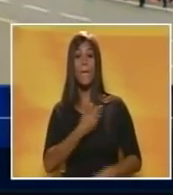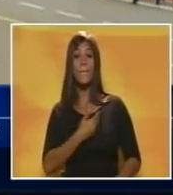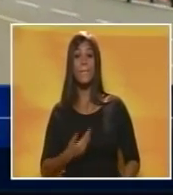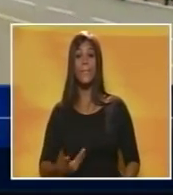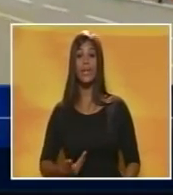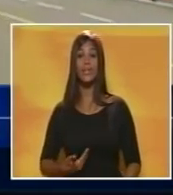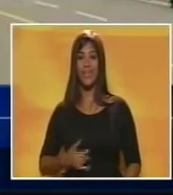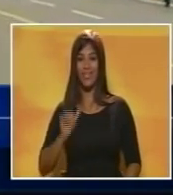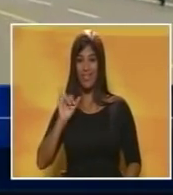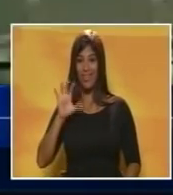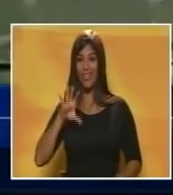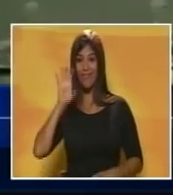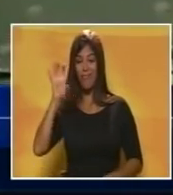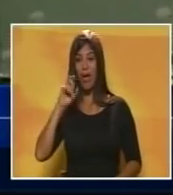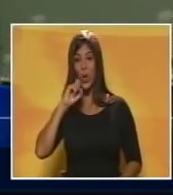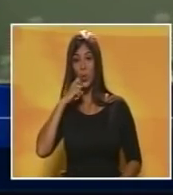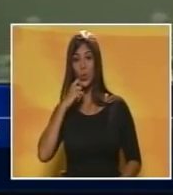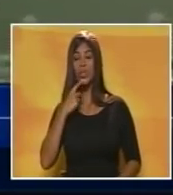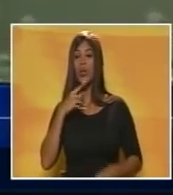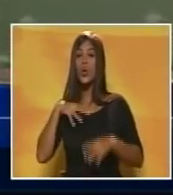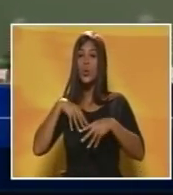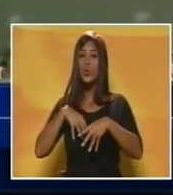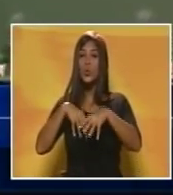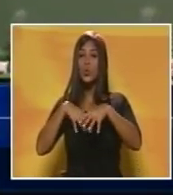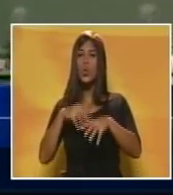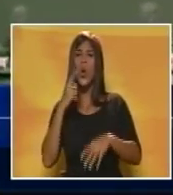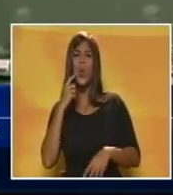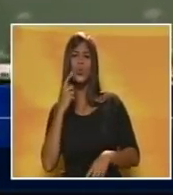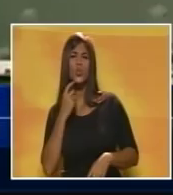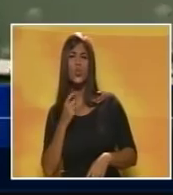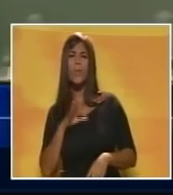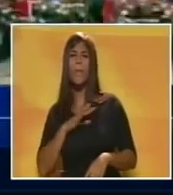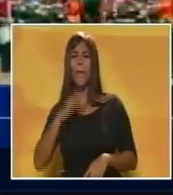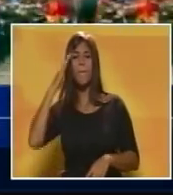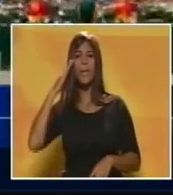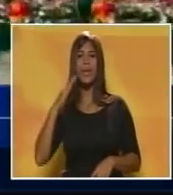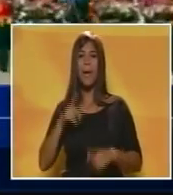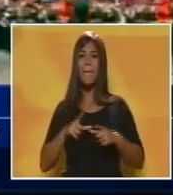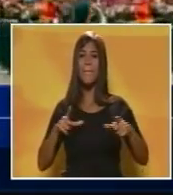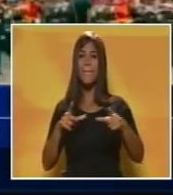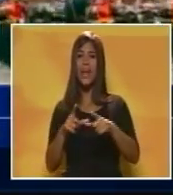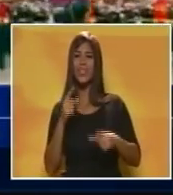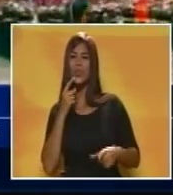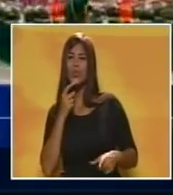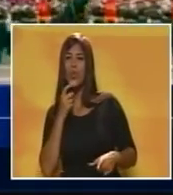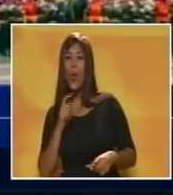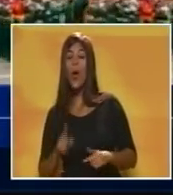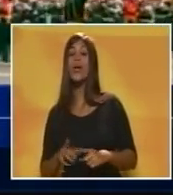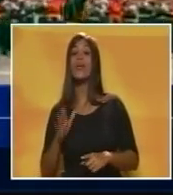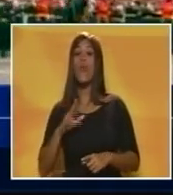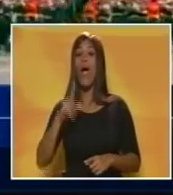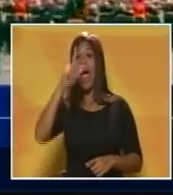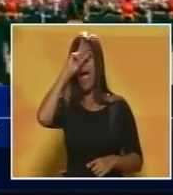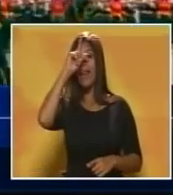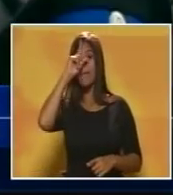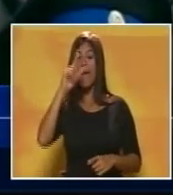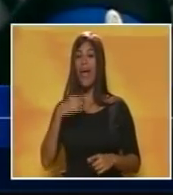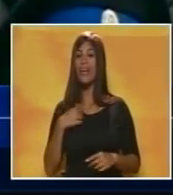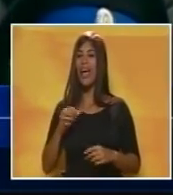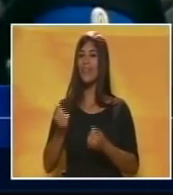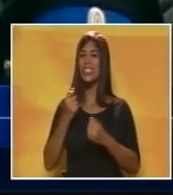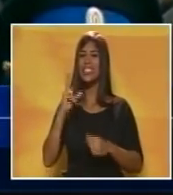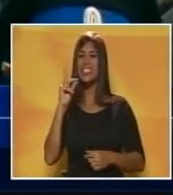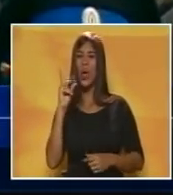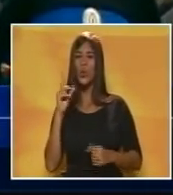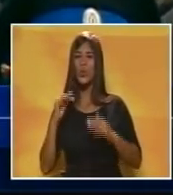presidente Vladimir Putin negó que el tradicional desfile militar en la Plaza Roja, con ocasión de la victoria sobre la Alemania nazi en la Segunda